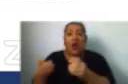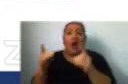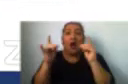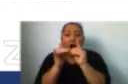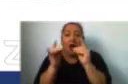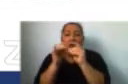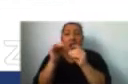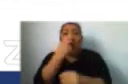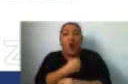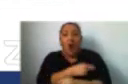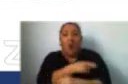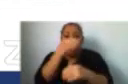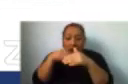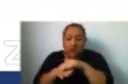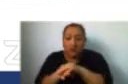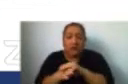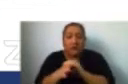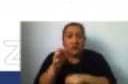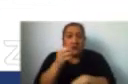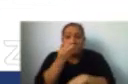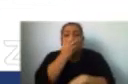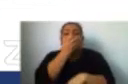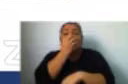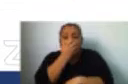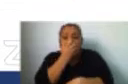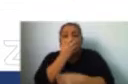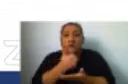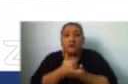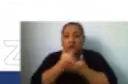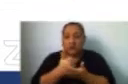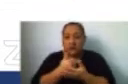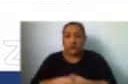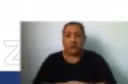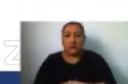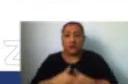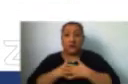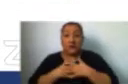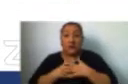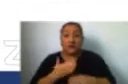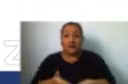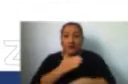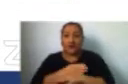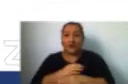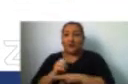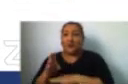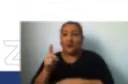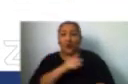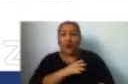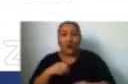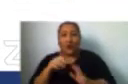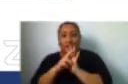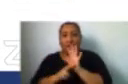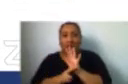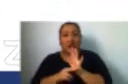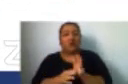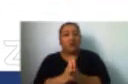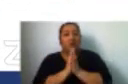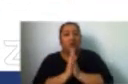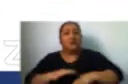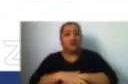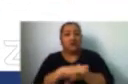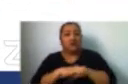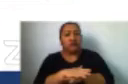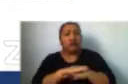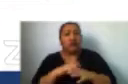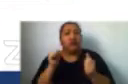hospitalización y oxígeno medicinal. Tras nuestra intervención, logramos que el gobierno regional esté gestionando